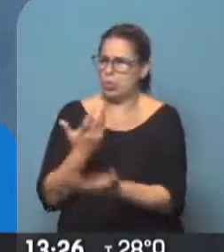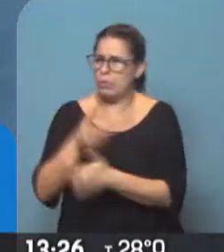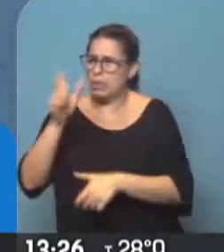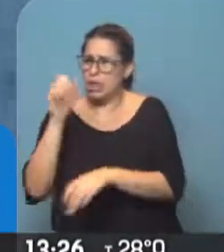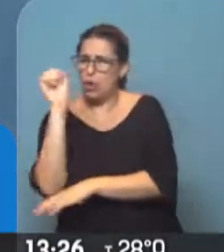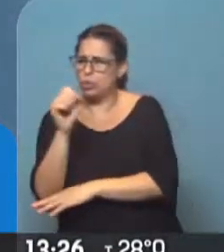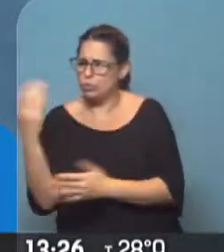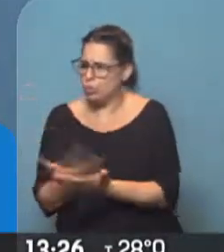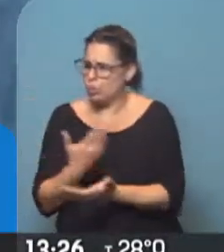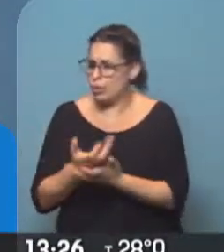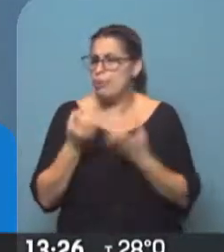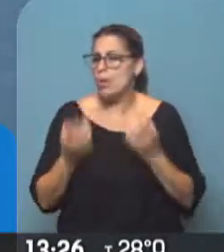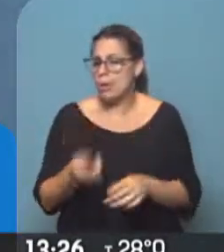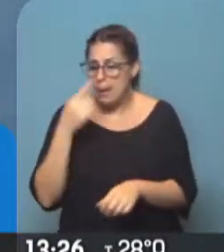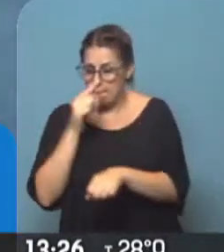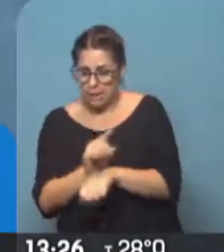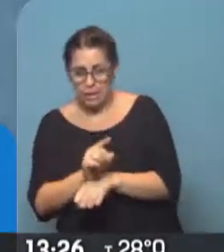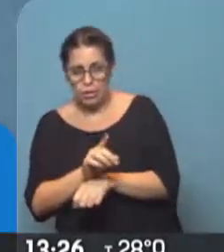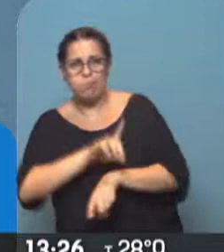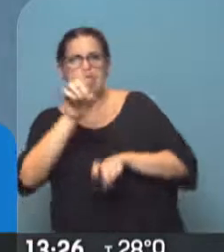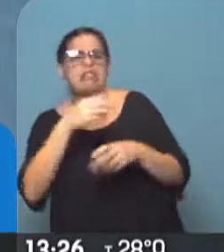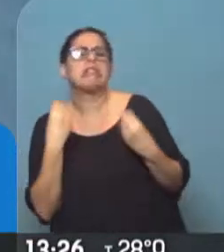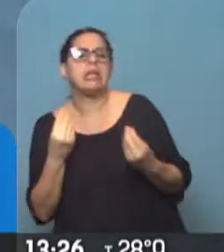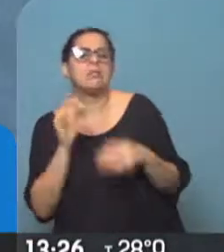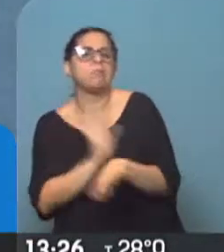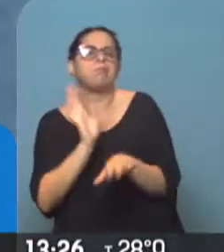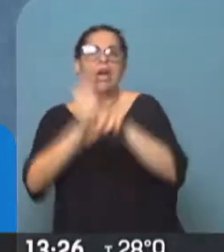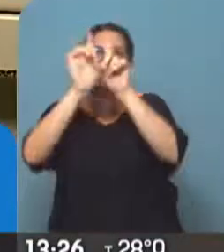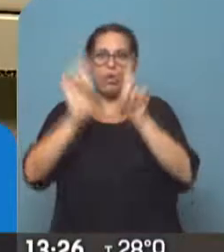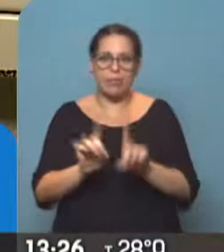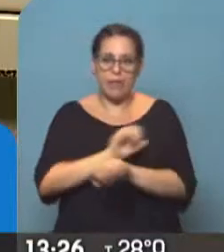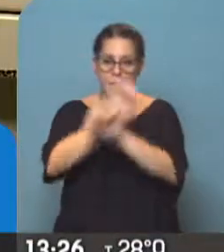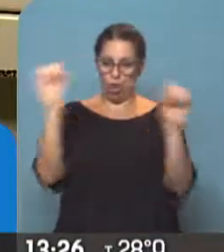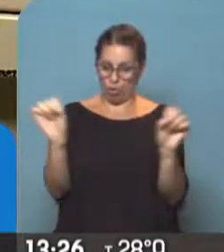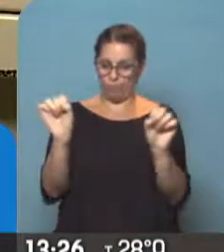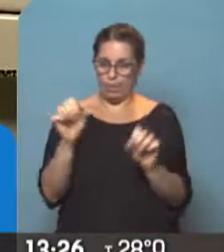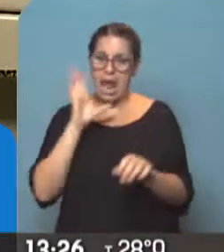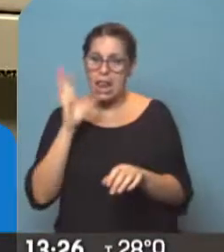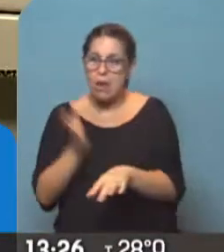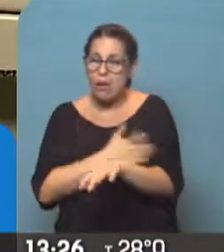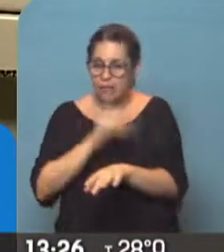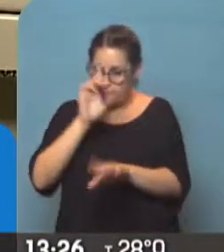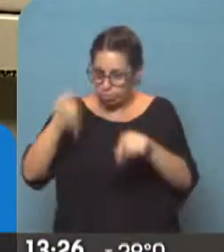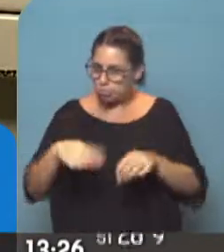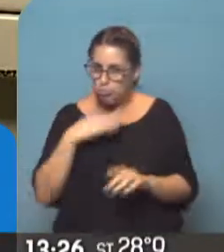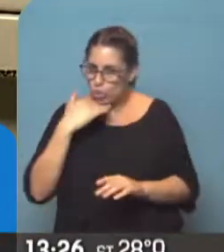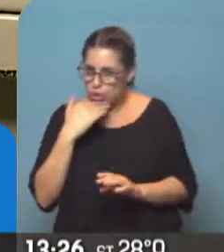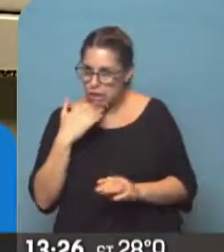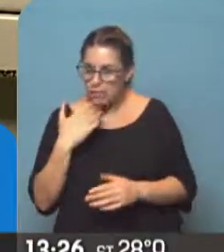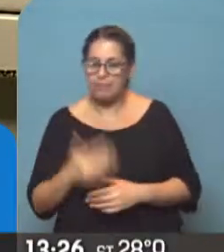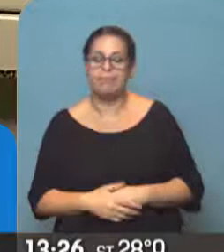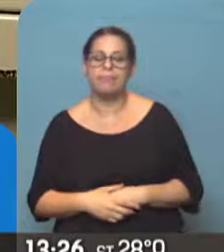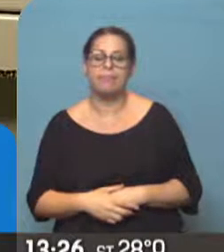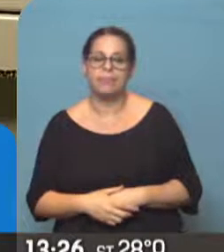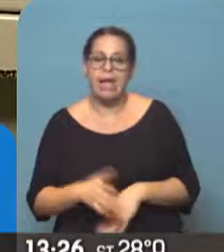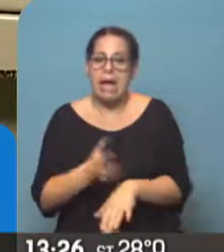porque porque para el perro la pirotecnia es una tormenta inesperada algo que no se anunció no hubo ninguna capacidad de